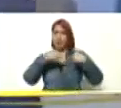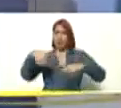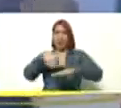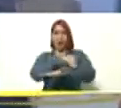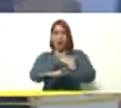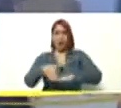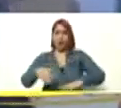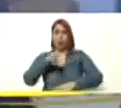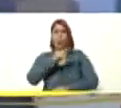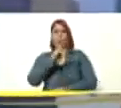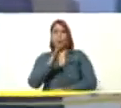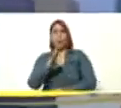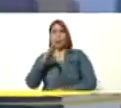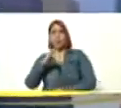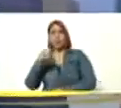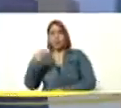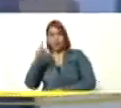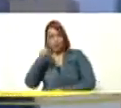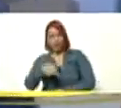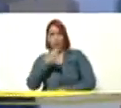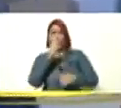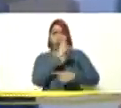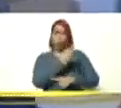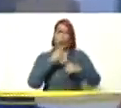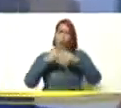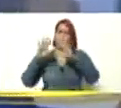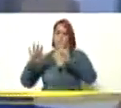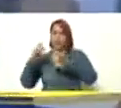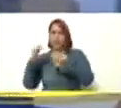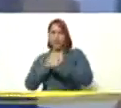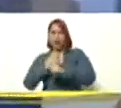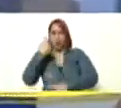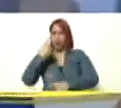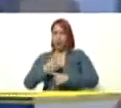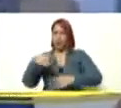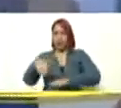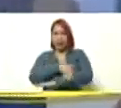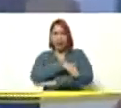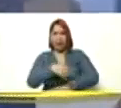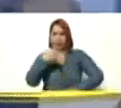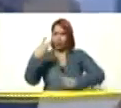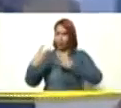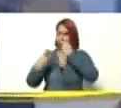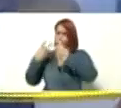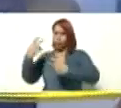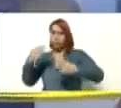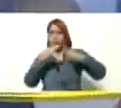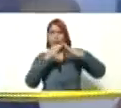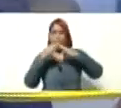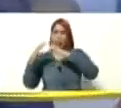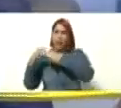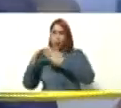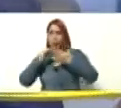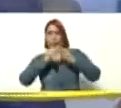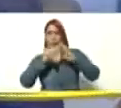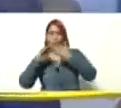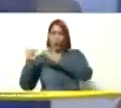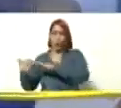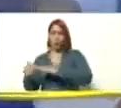de VCH, en los 1x10. La gestión tiene que ser en la calle, caminando casa por casa, comunidad por